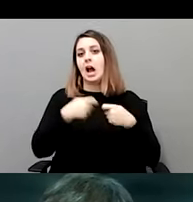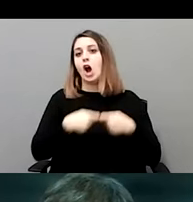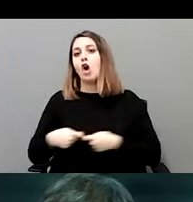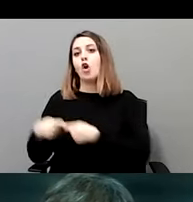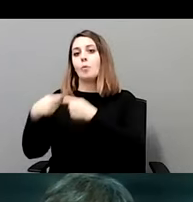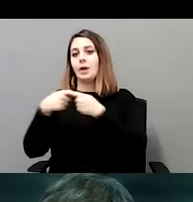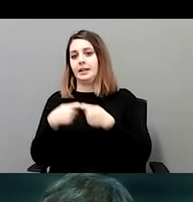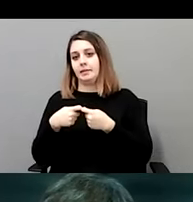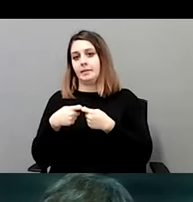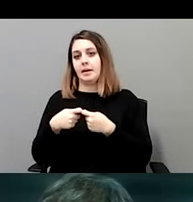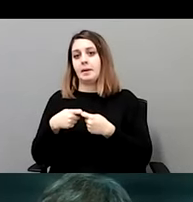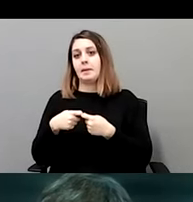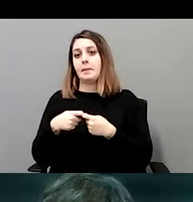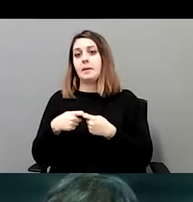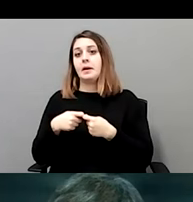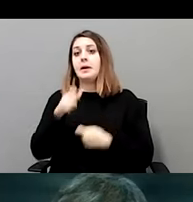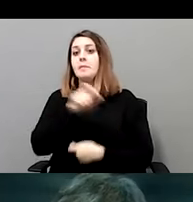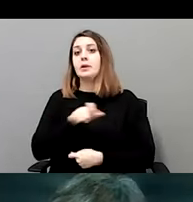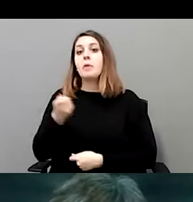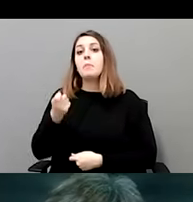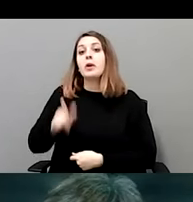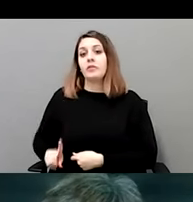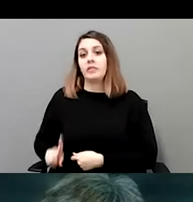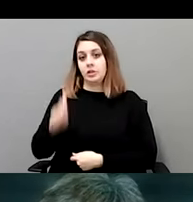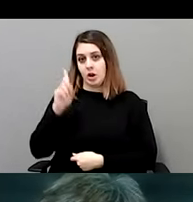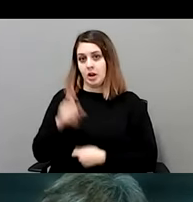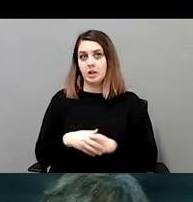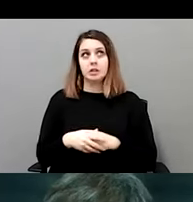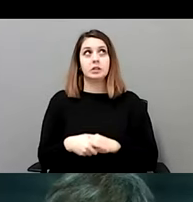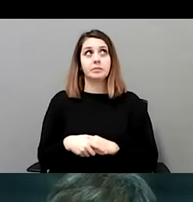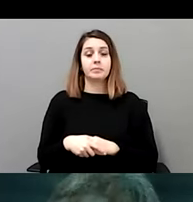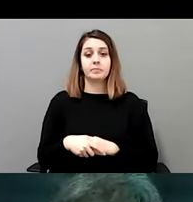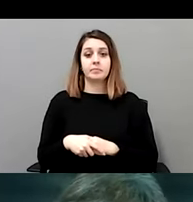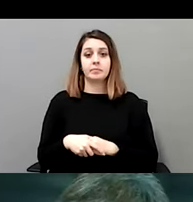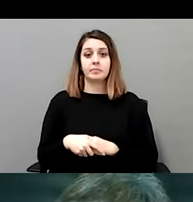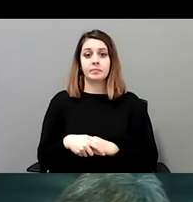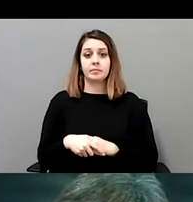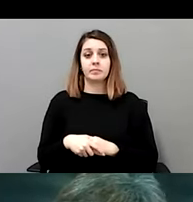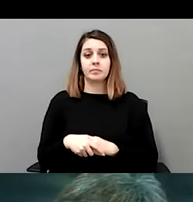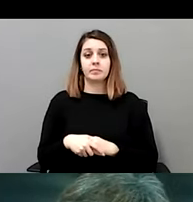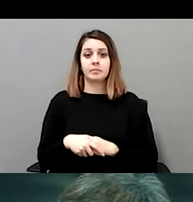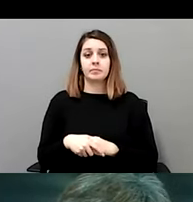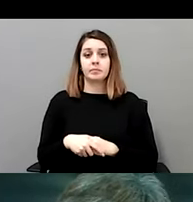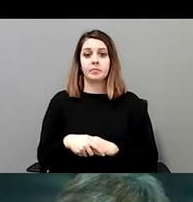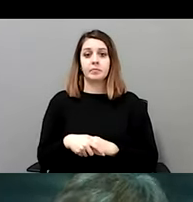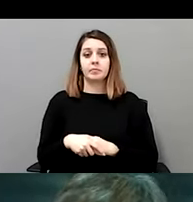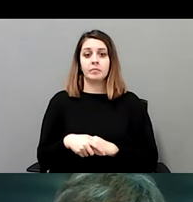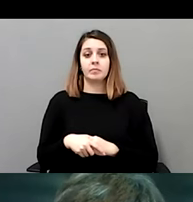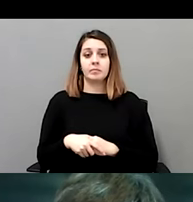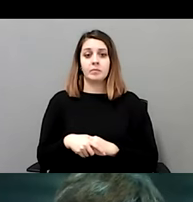cooperativa de profesionales. Un tipo de empresa.